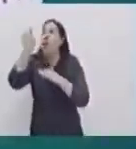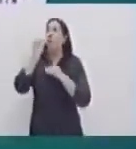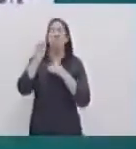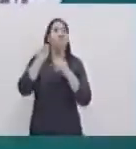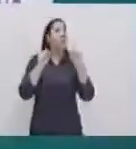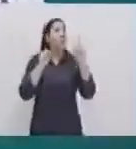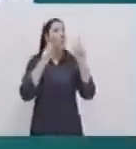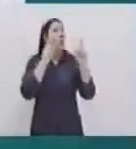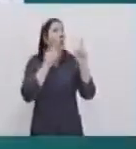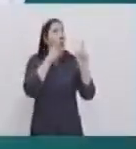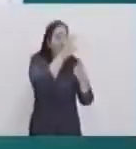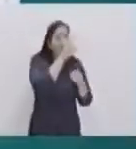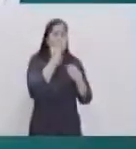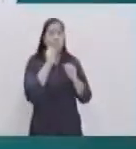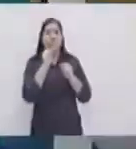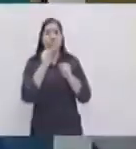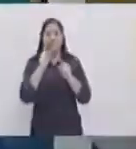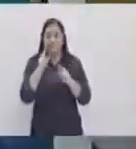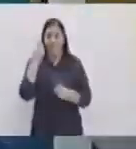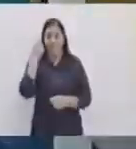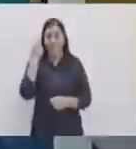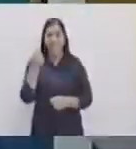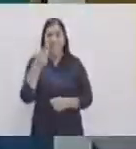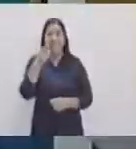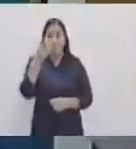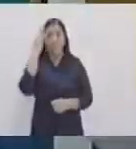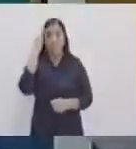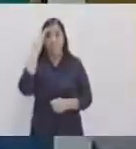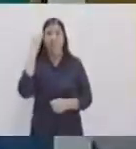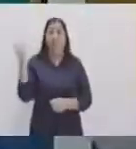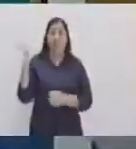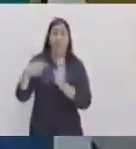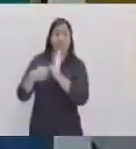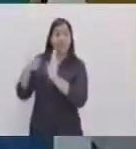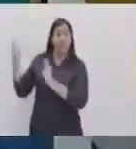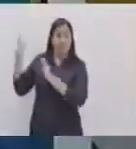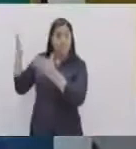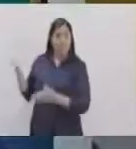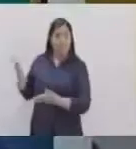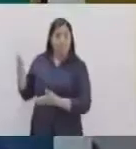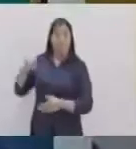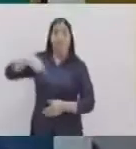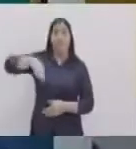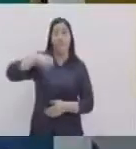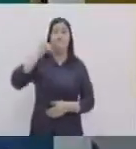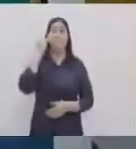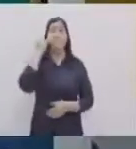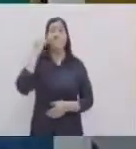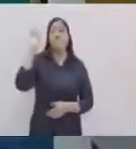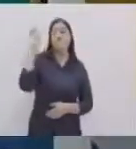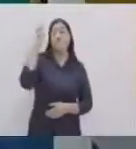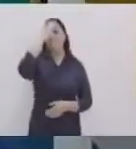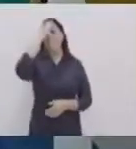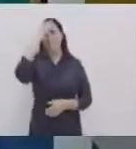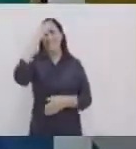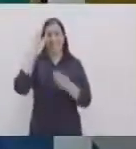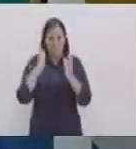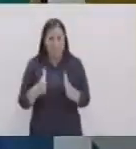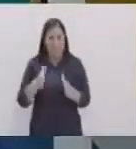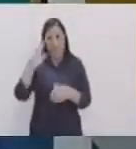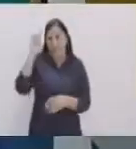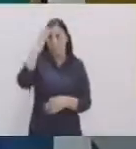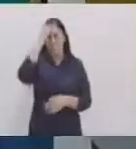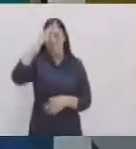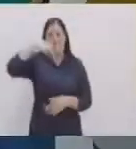anécdotas. ¿Sabes qué personaje es? Es el Principito, del libro de historias, un libro de cuentos. Este